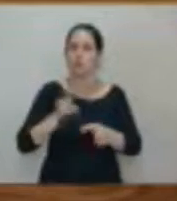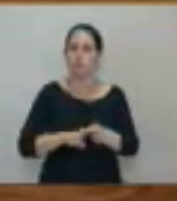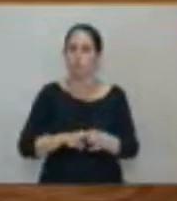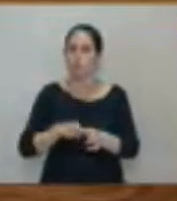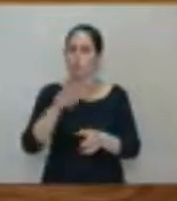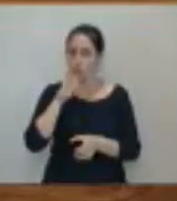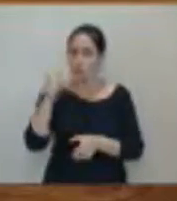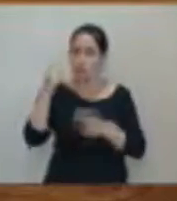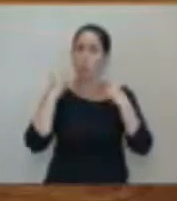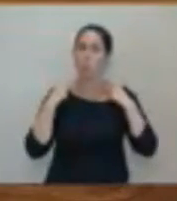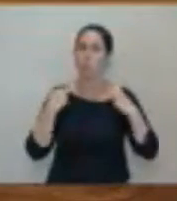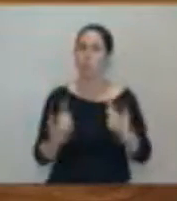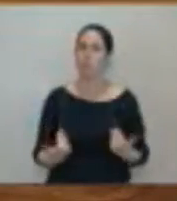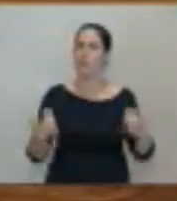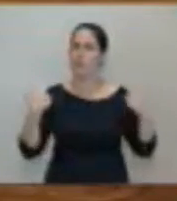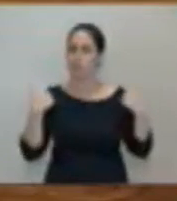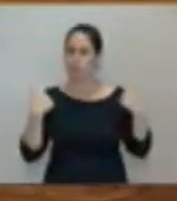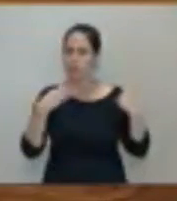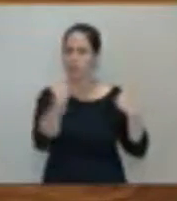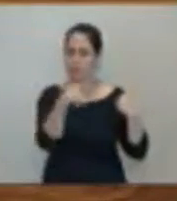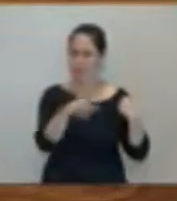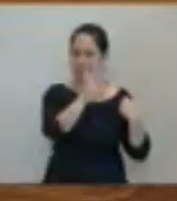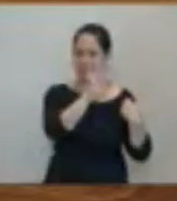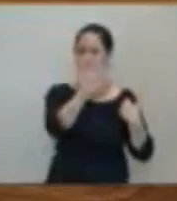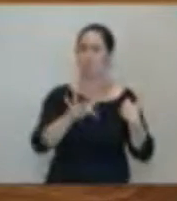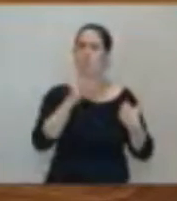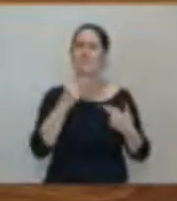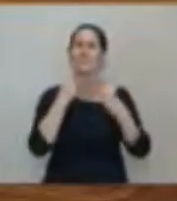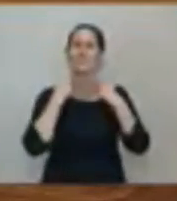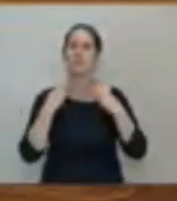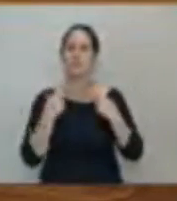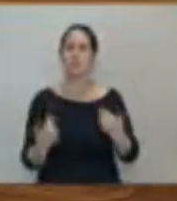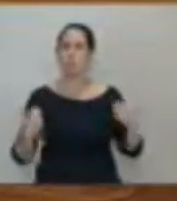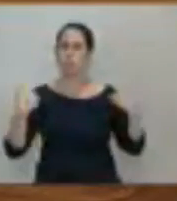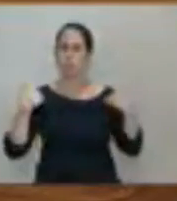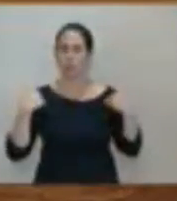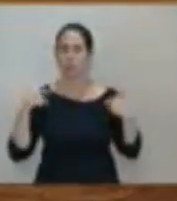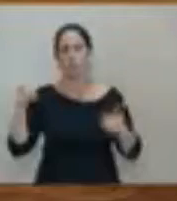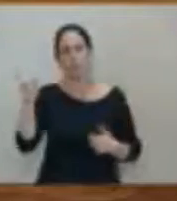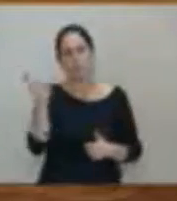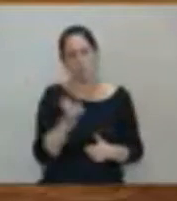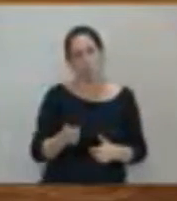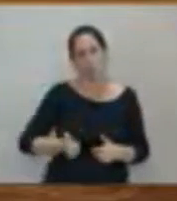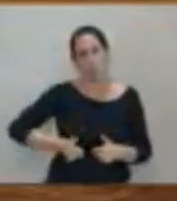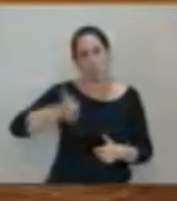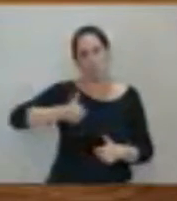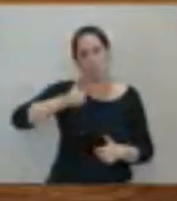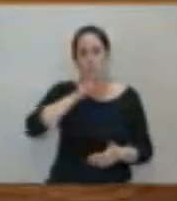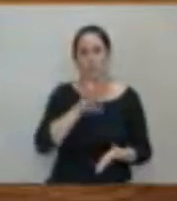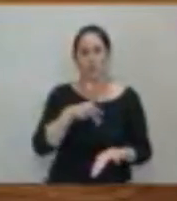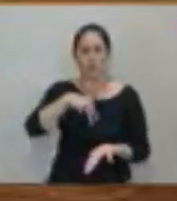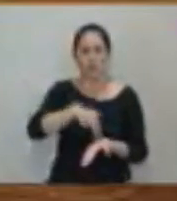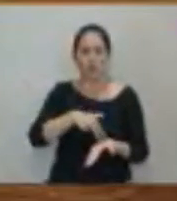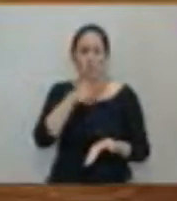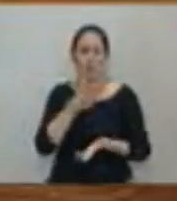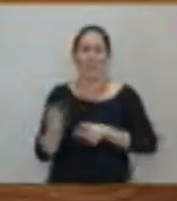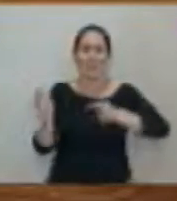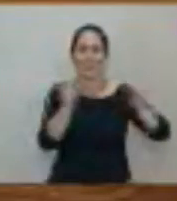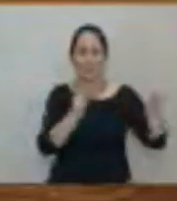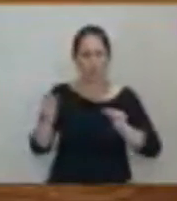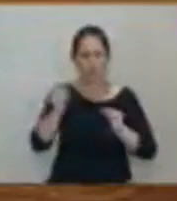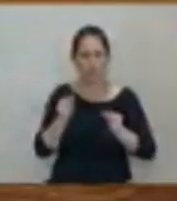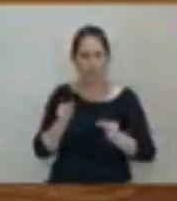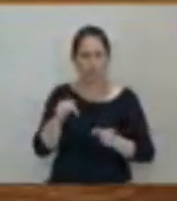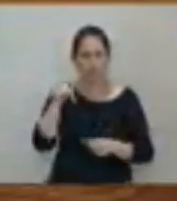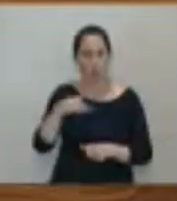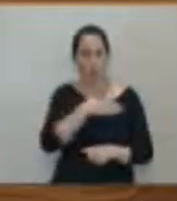igualmente diputado antes que ser presidente, hombre, que venga un poco más al Parlamento a debatir, que hoy resulta que nos